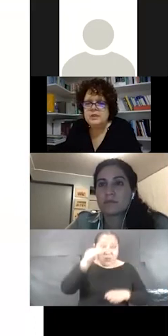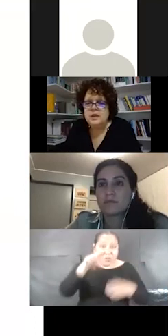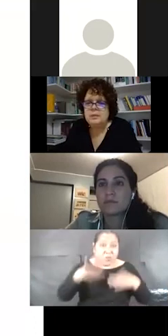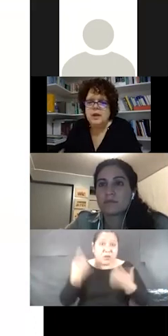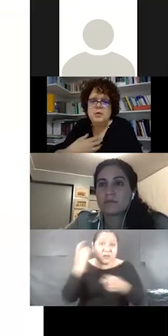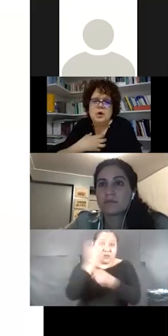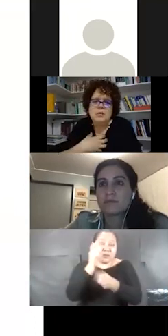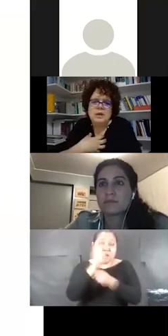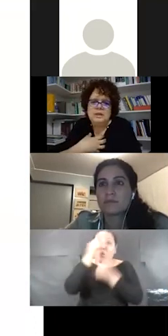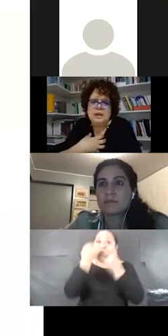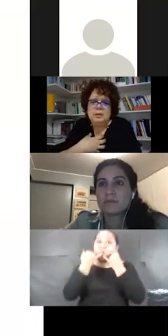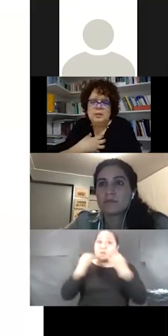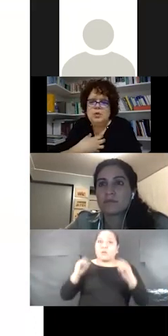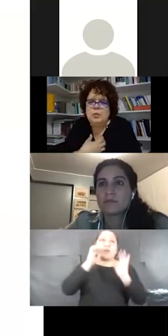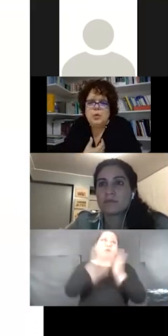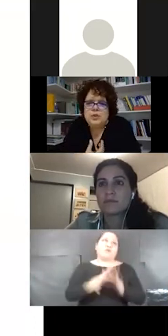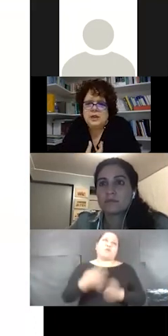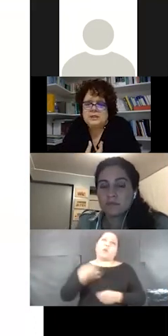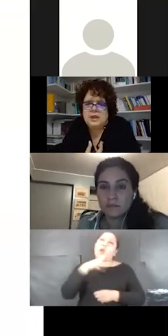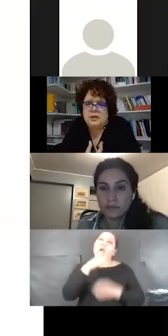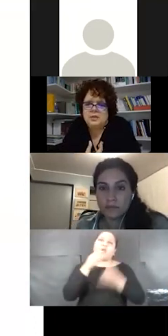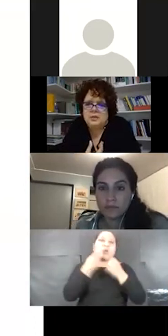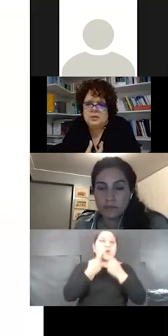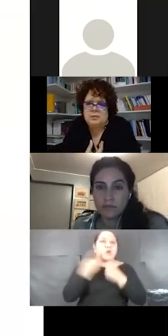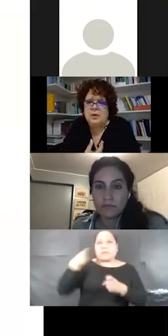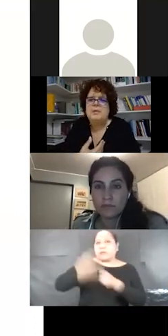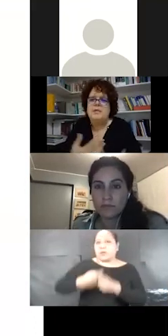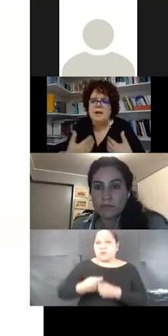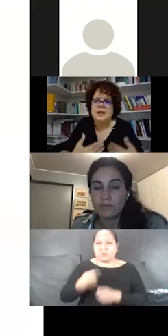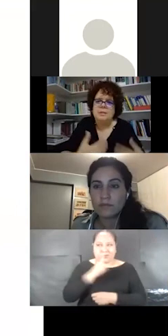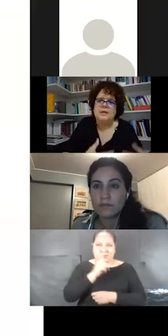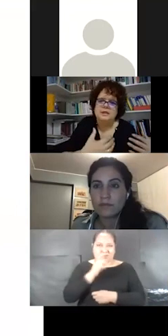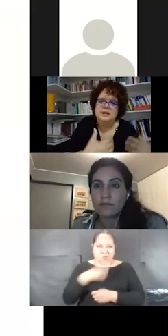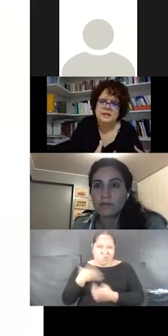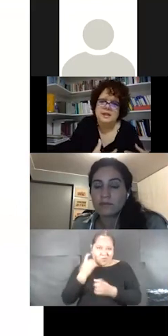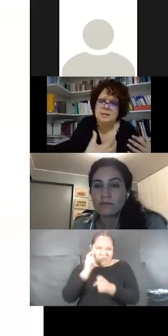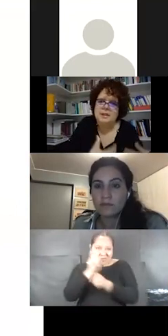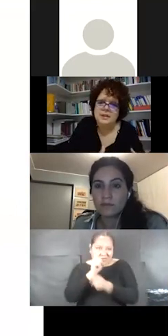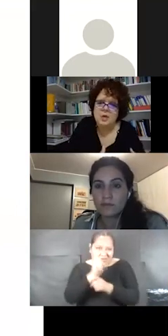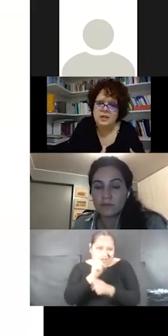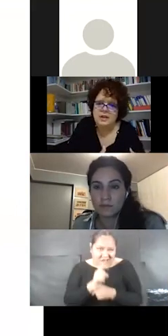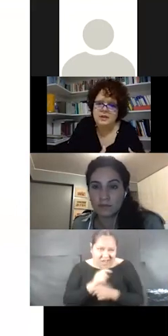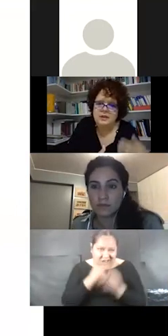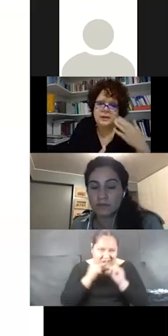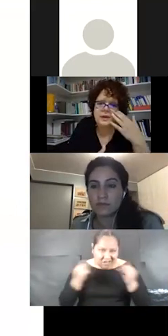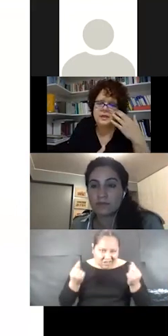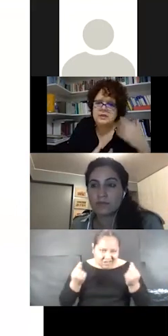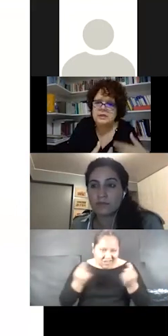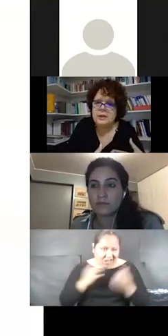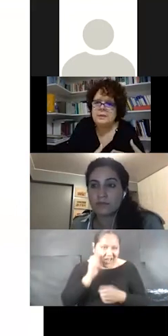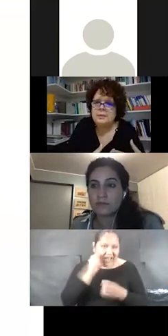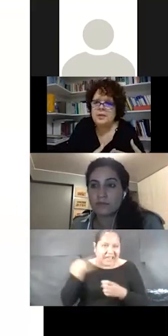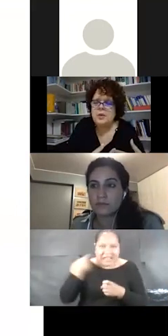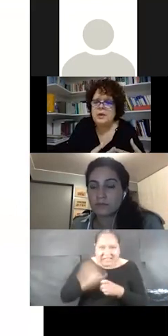es que, por ejemplo, yo hablo castellano, pero yo no puedo enseñar castellano, porque me falta la parte técnica, la parte teórica, ¿no?